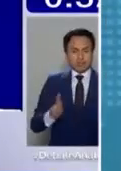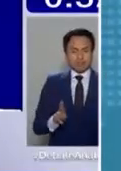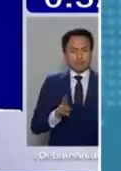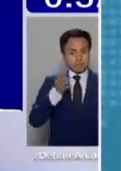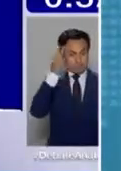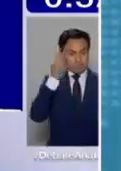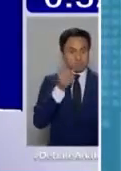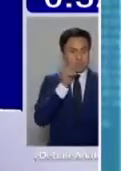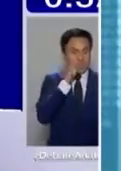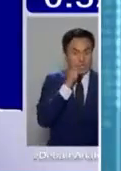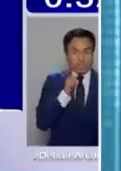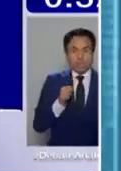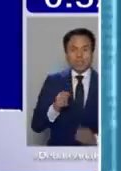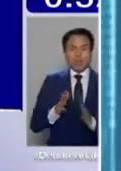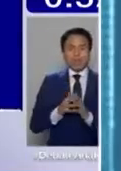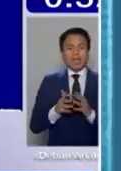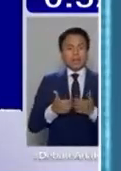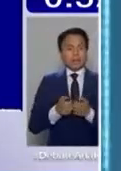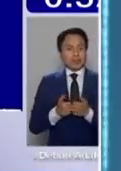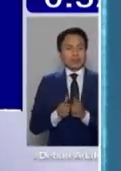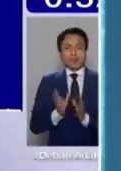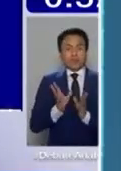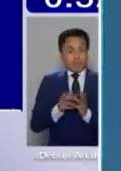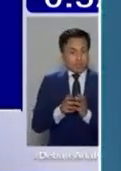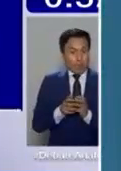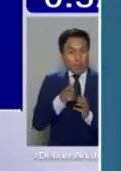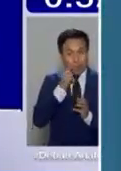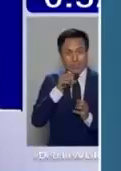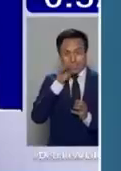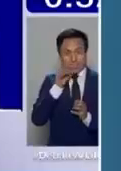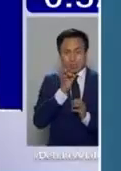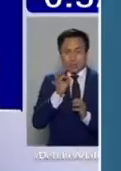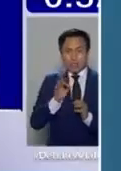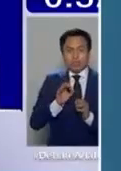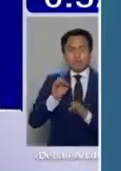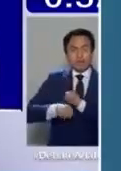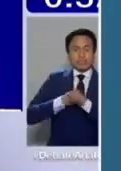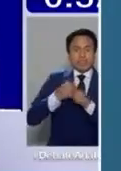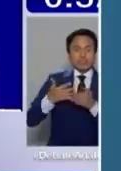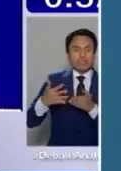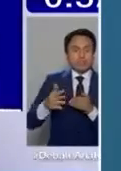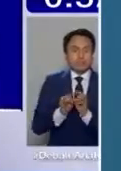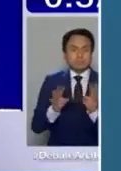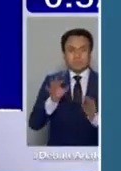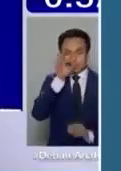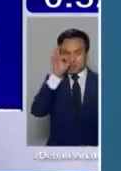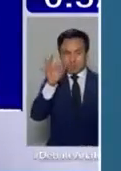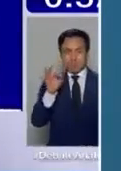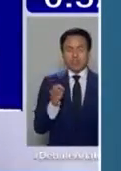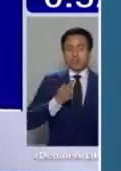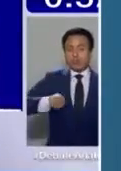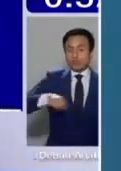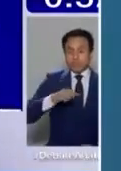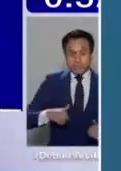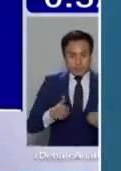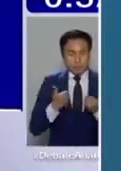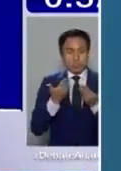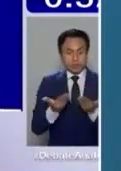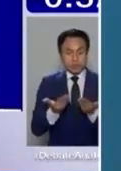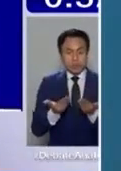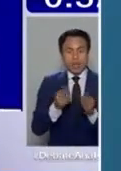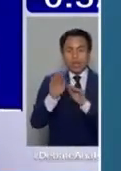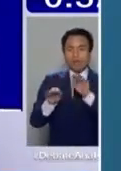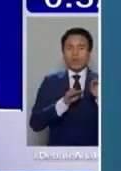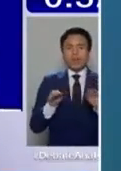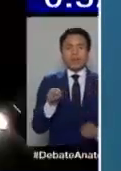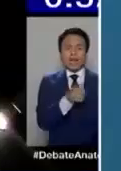al candidato o a su adversario, que en este caso es Gabriel Boric, y no necesariamente entrar a ciertos temas de